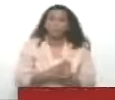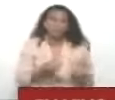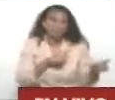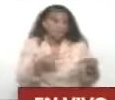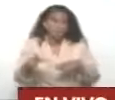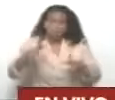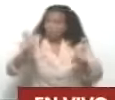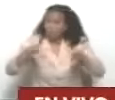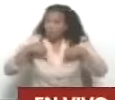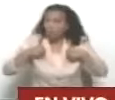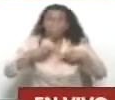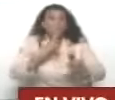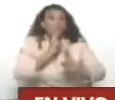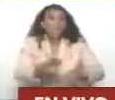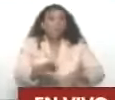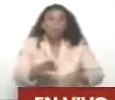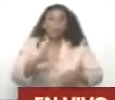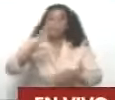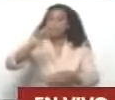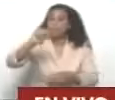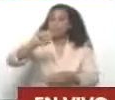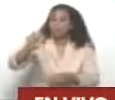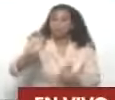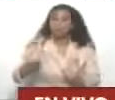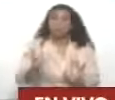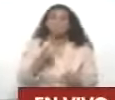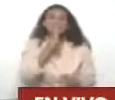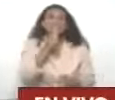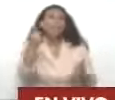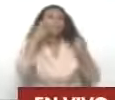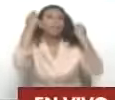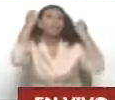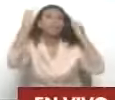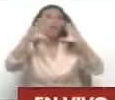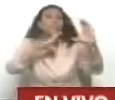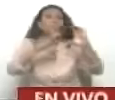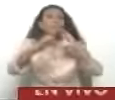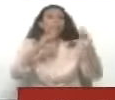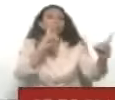Listo, como siempre. ¿Quién ha sido el promotor del diálogo en este país?